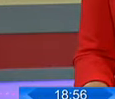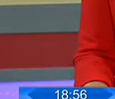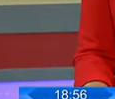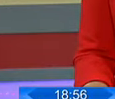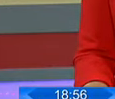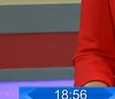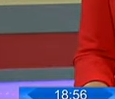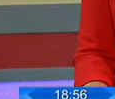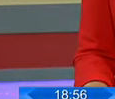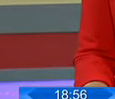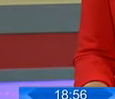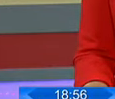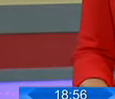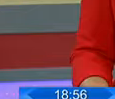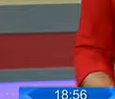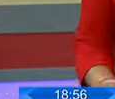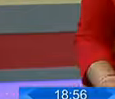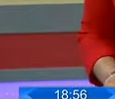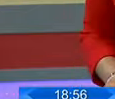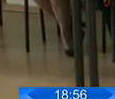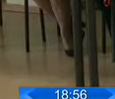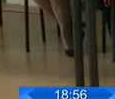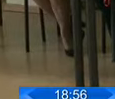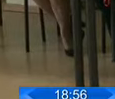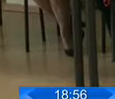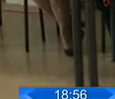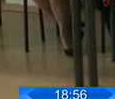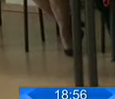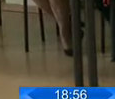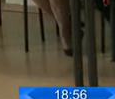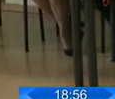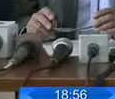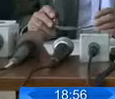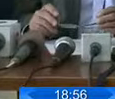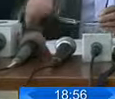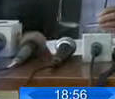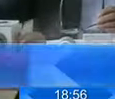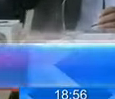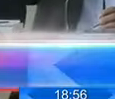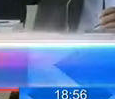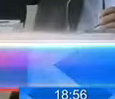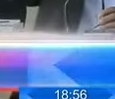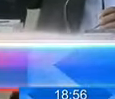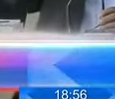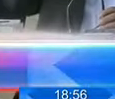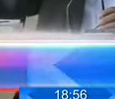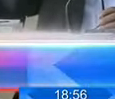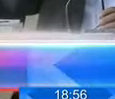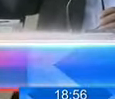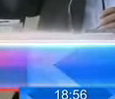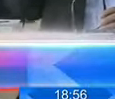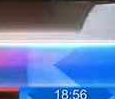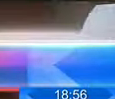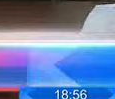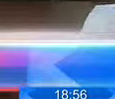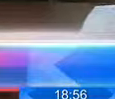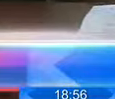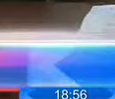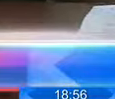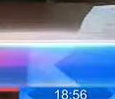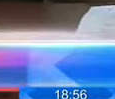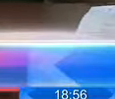obras ofrecidas en campaña. Luego de que los concejales del bloque de Alianza País del municipio se pronunciaran